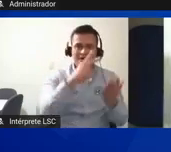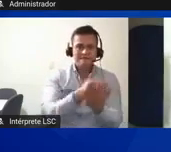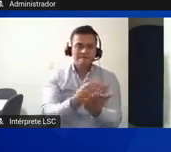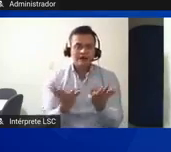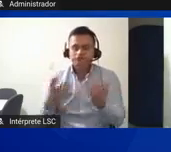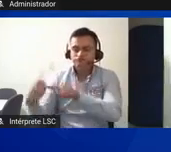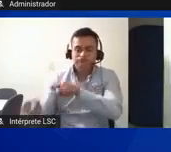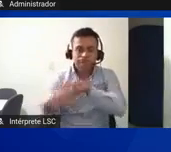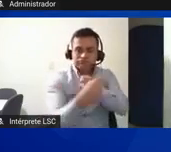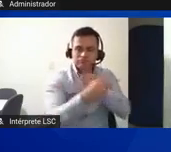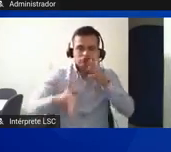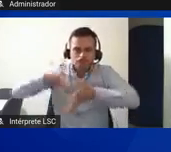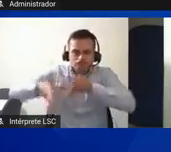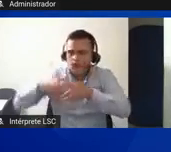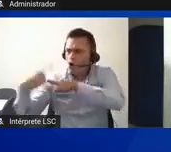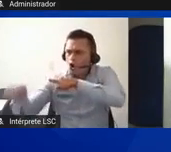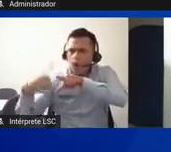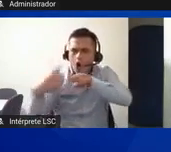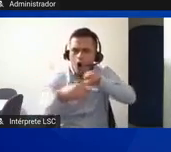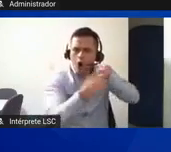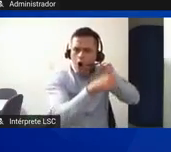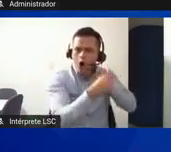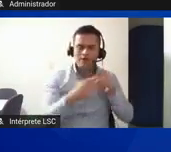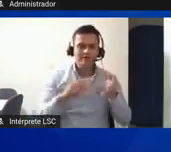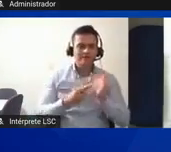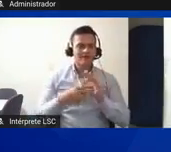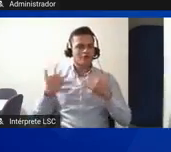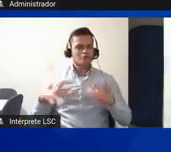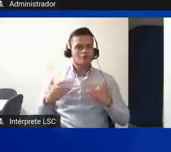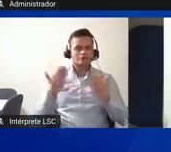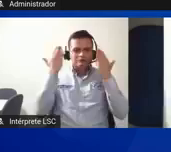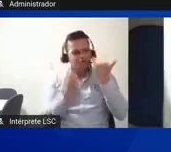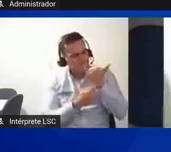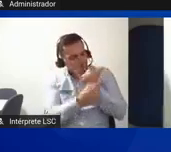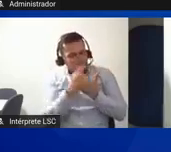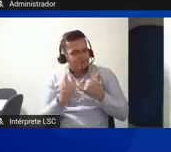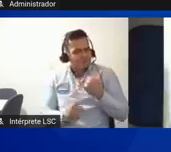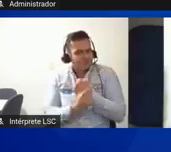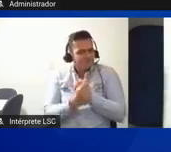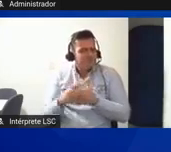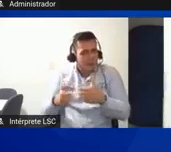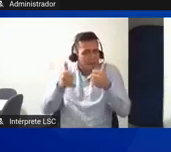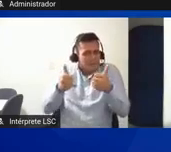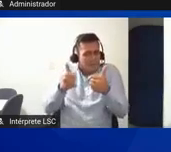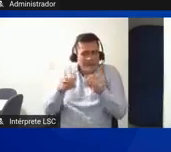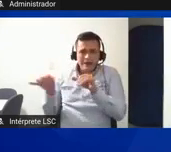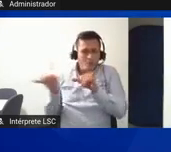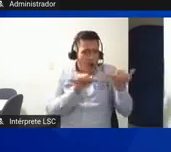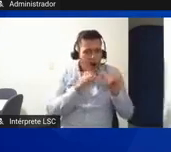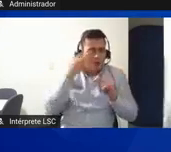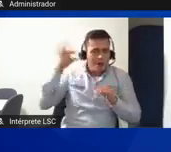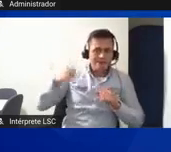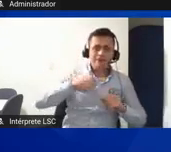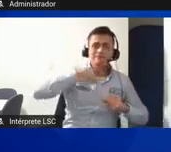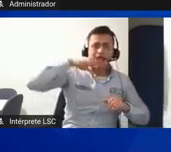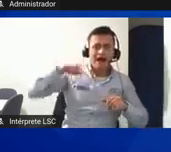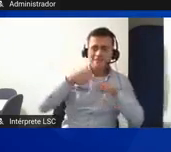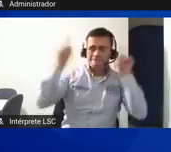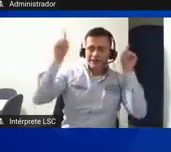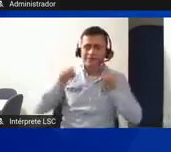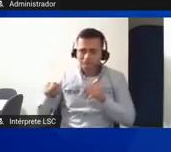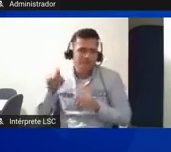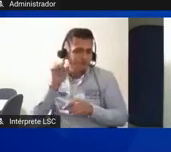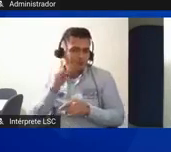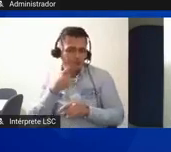señas también varían de región en región. Entonces, por eso es un proyecto hermoso por el cual una